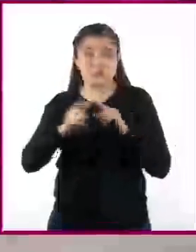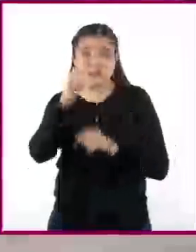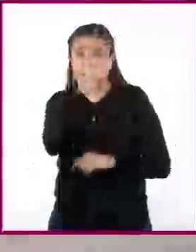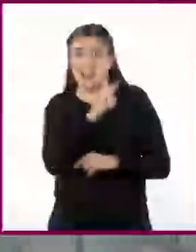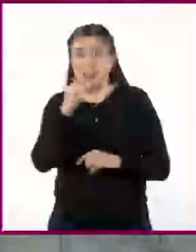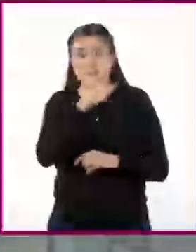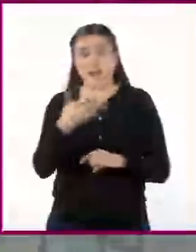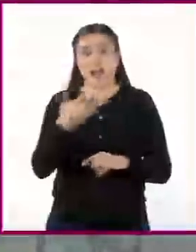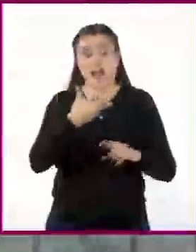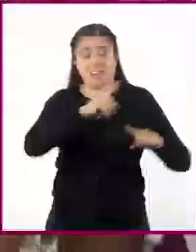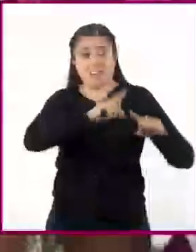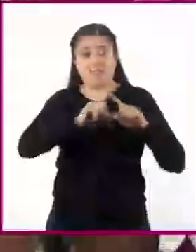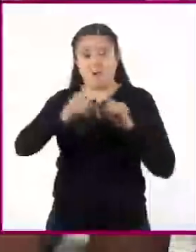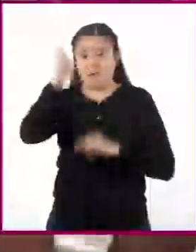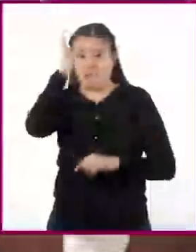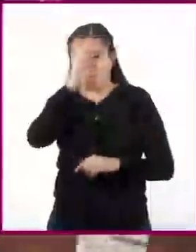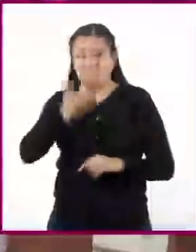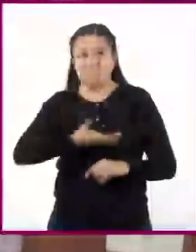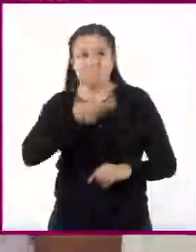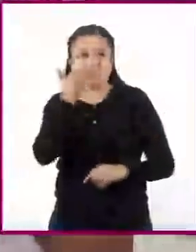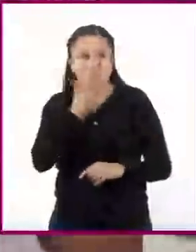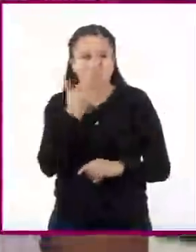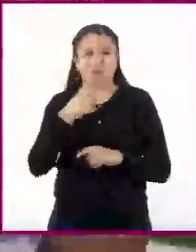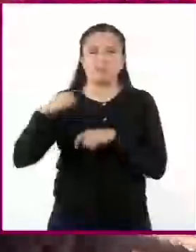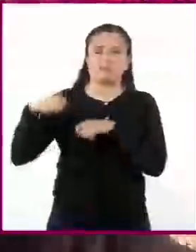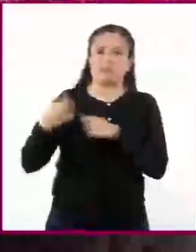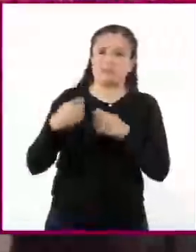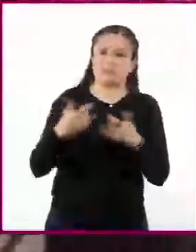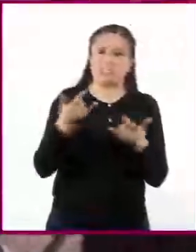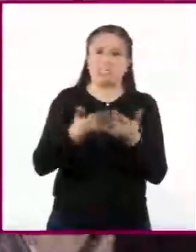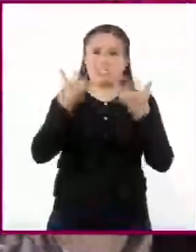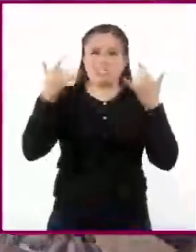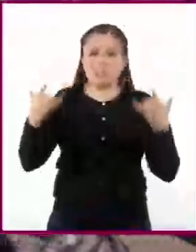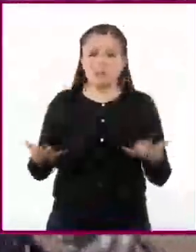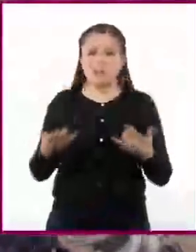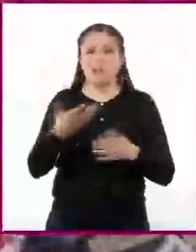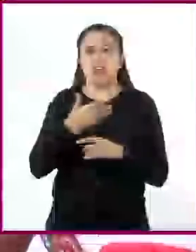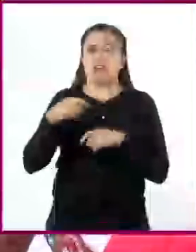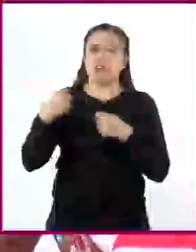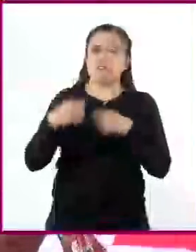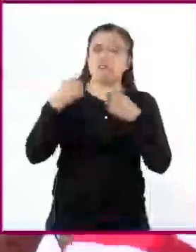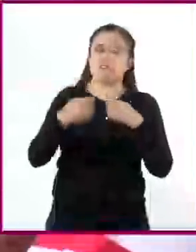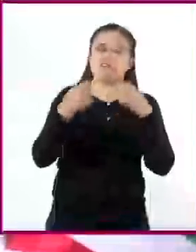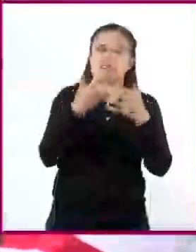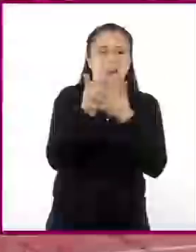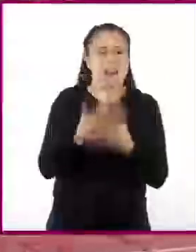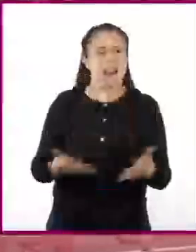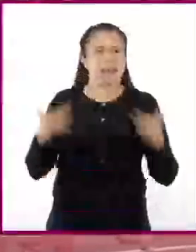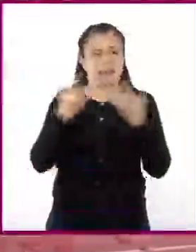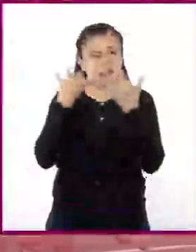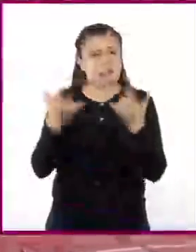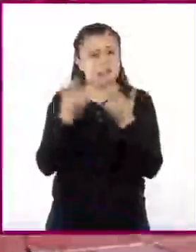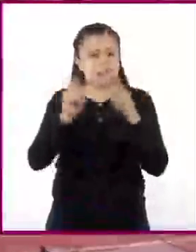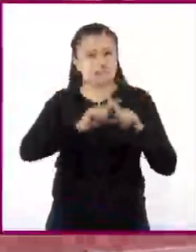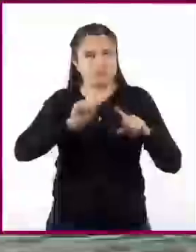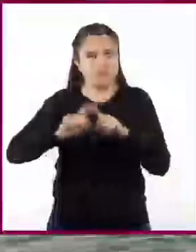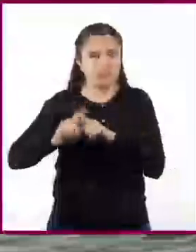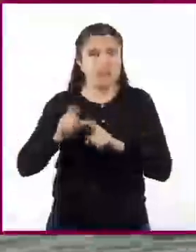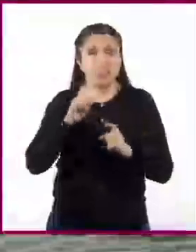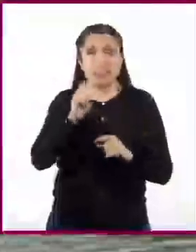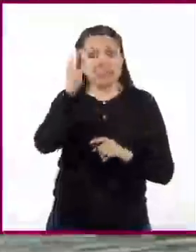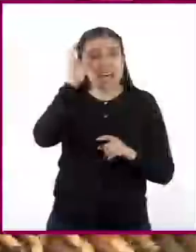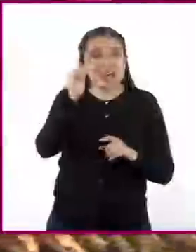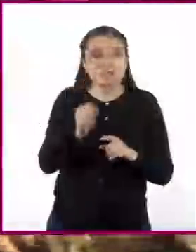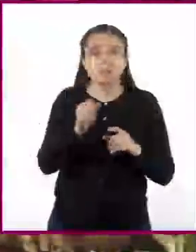y cuentan con diversas costumbres, tradiciones e historia e instituciones de gran tradición? Aspectos que están unidos a